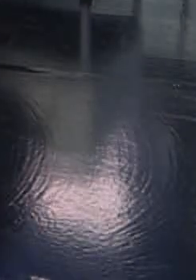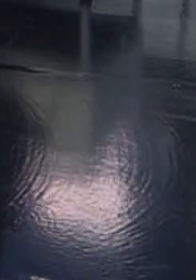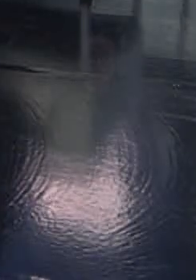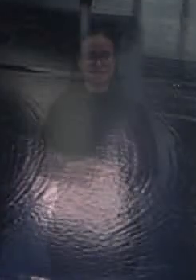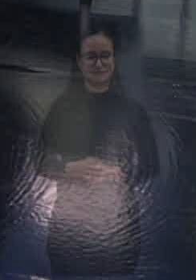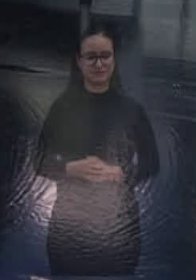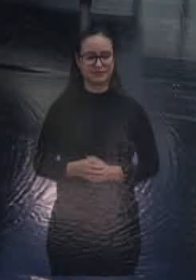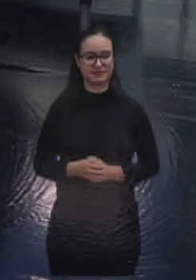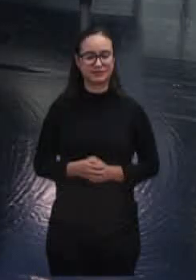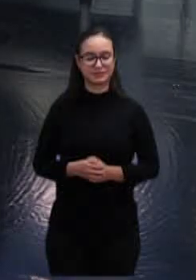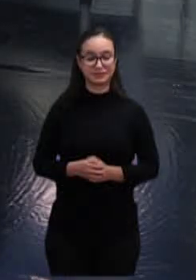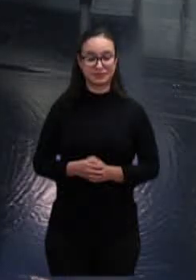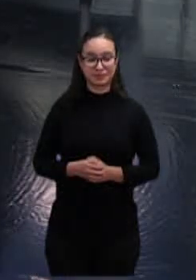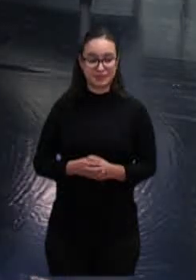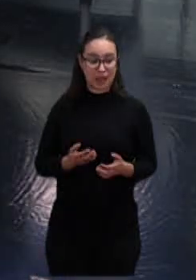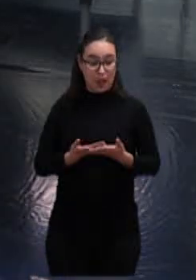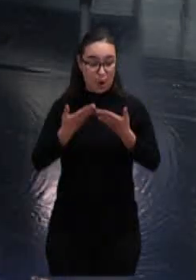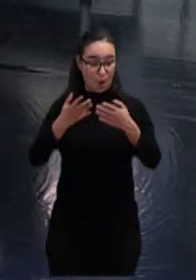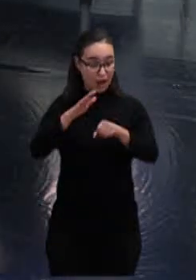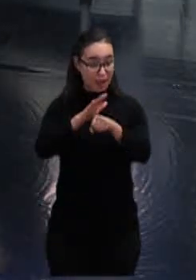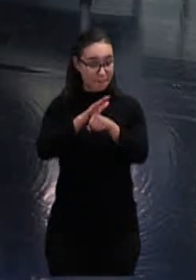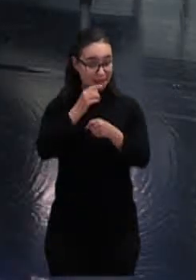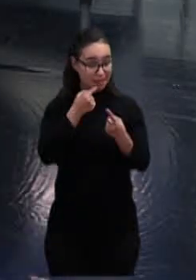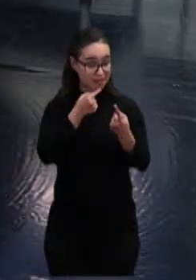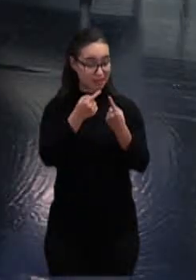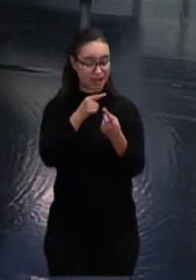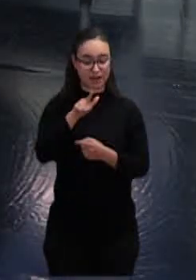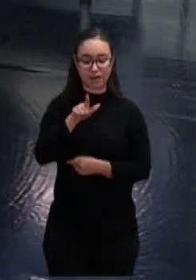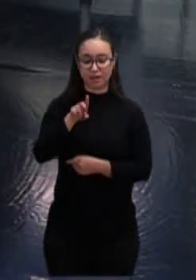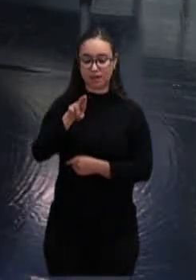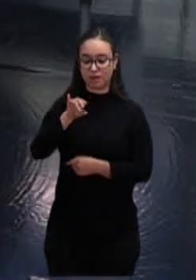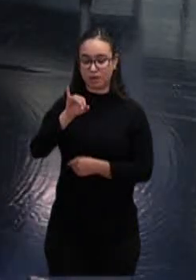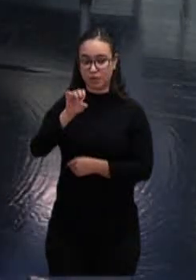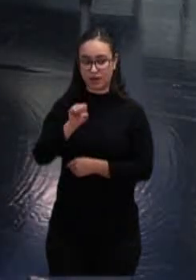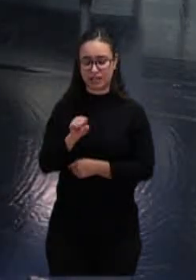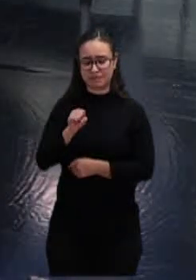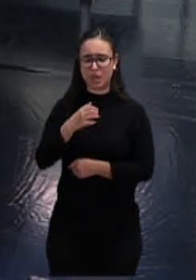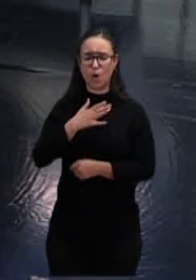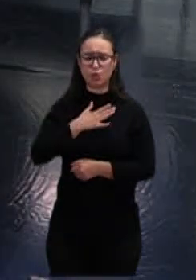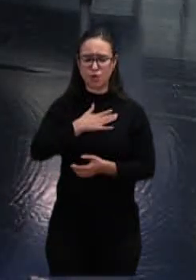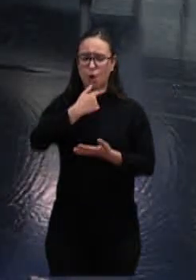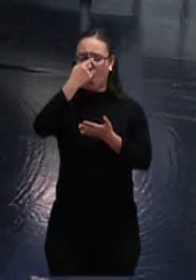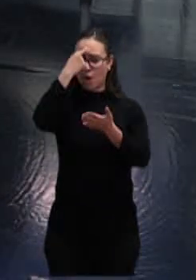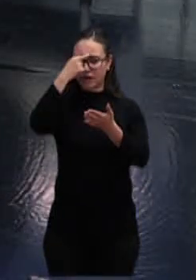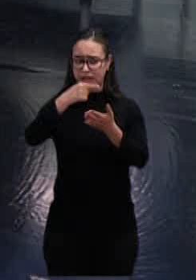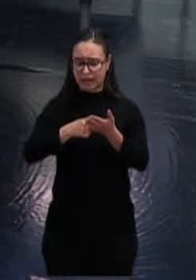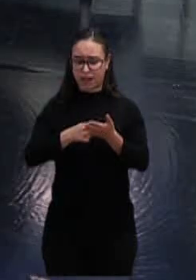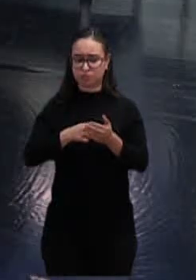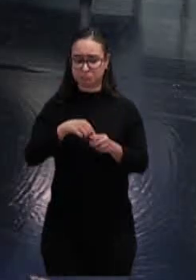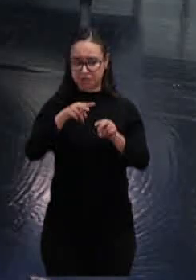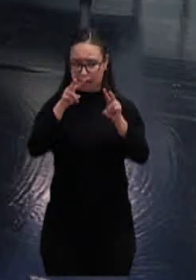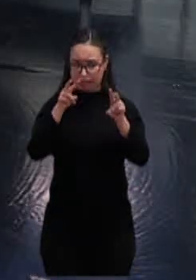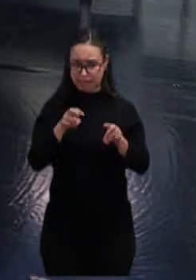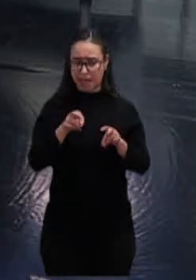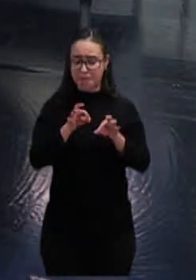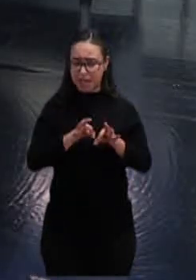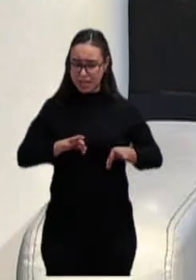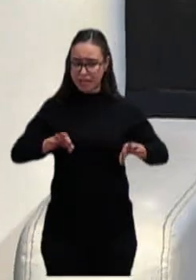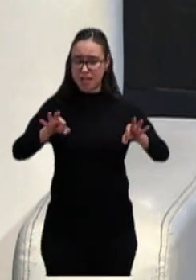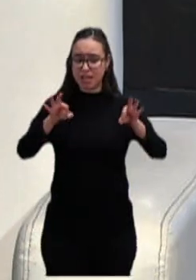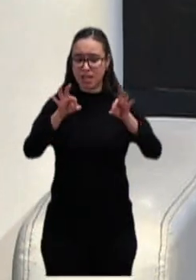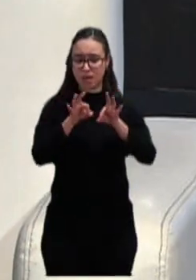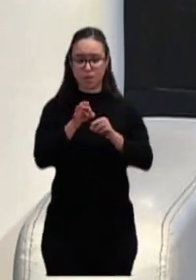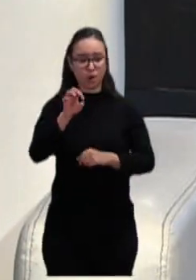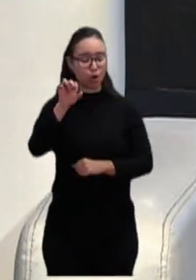7 y hay más que platicarles de régil de los temas que hemos abordado y que varias aristas y es una